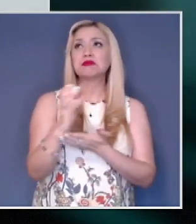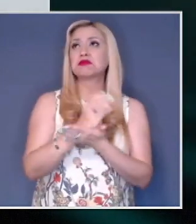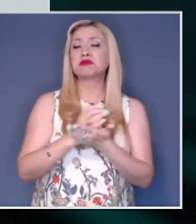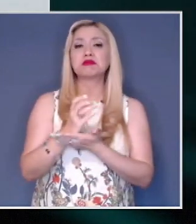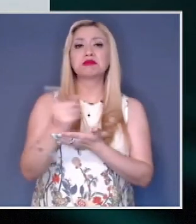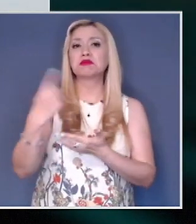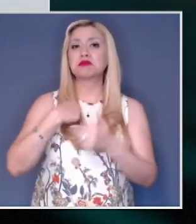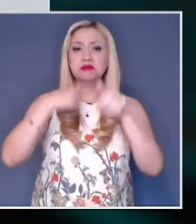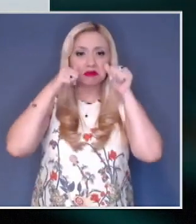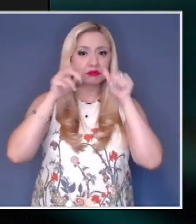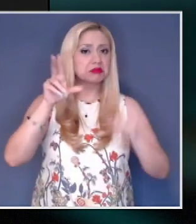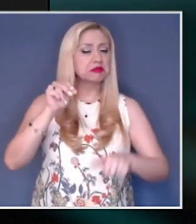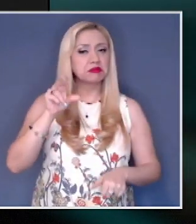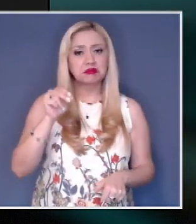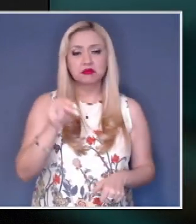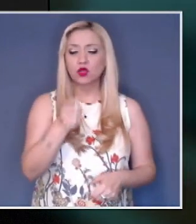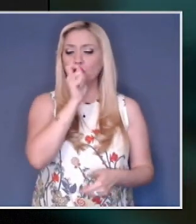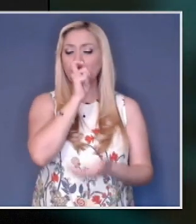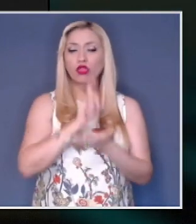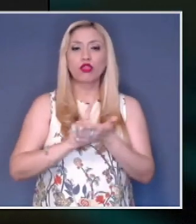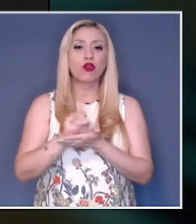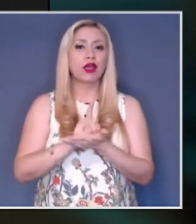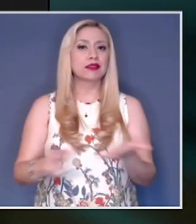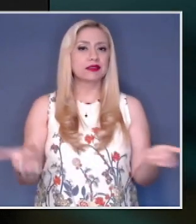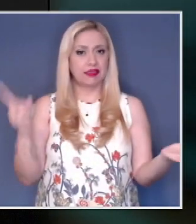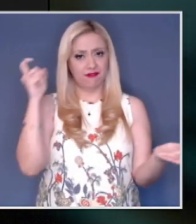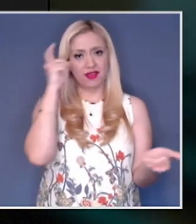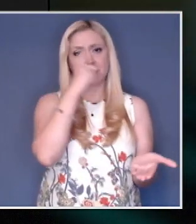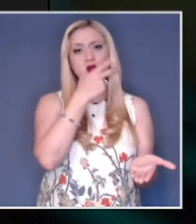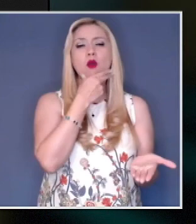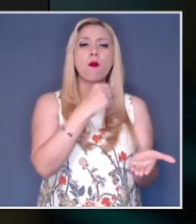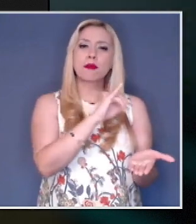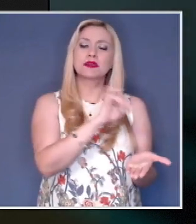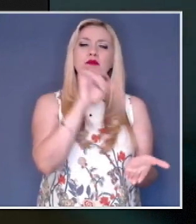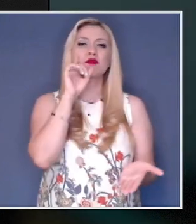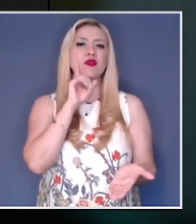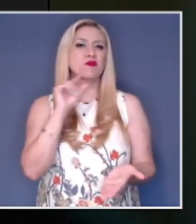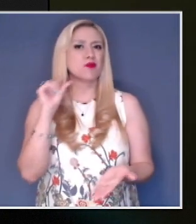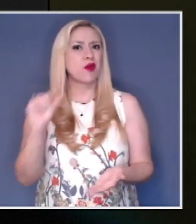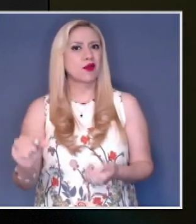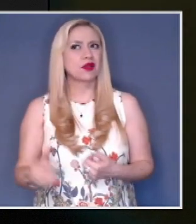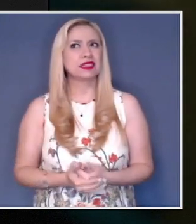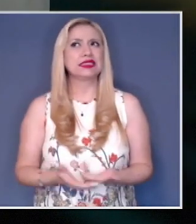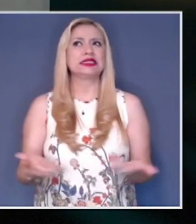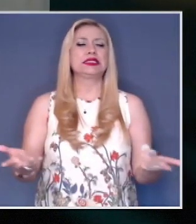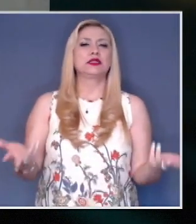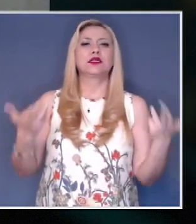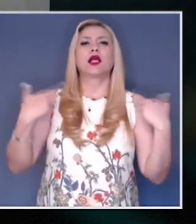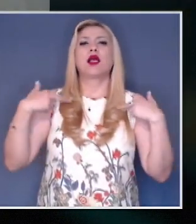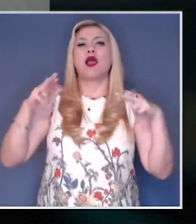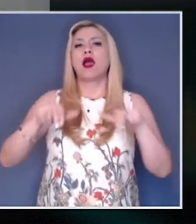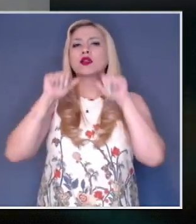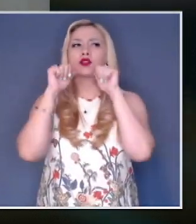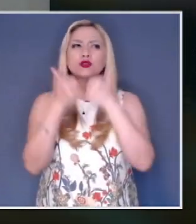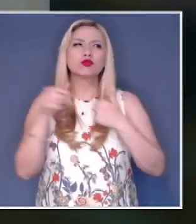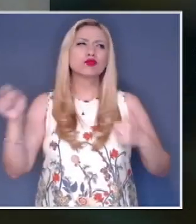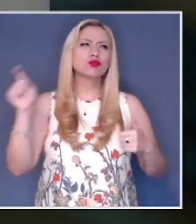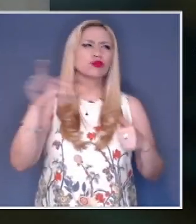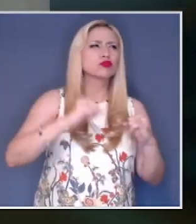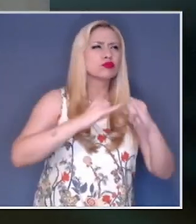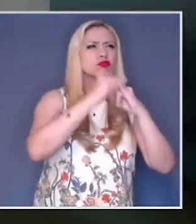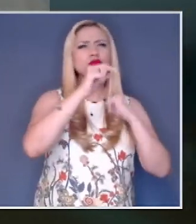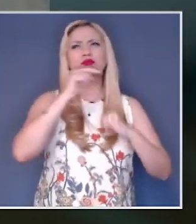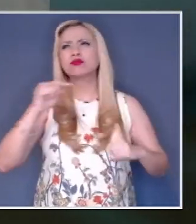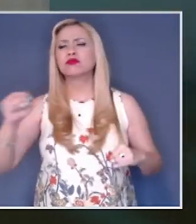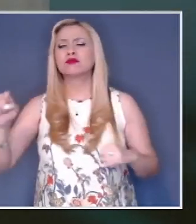con el consumo de drogas. En este evento participaron representantes de diversas dependencias federales, quienes hicieron un llamado